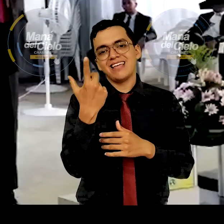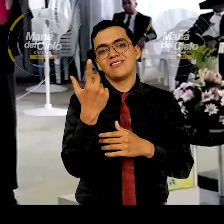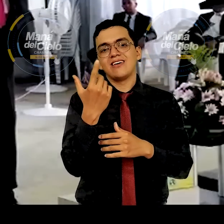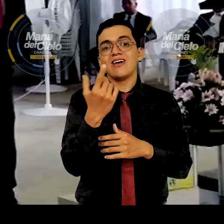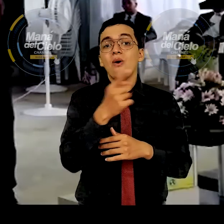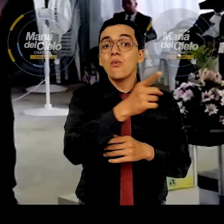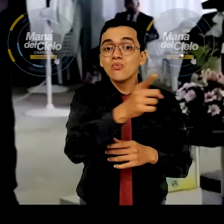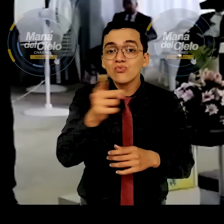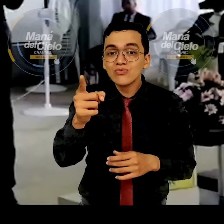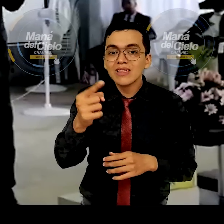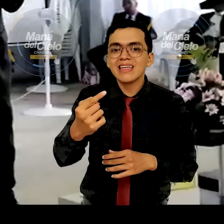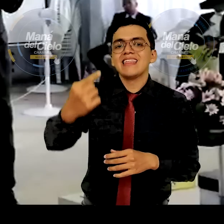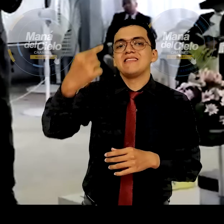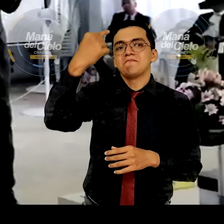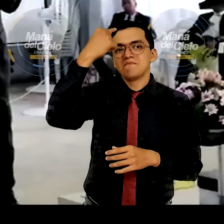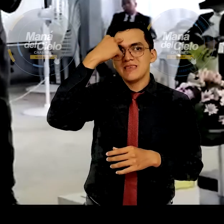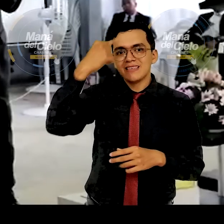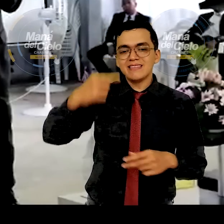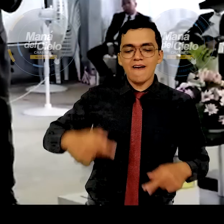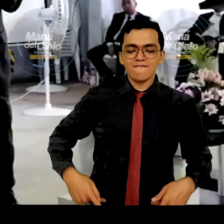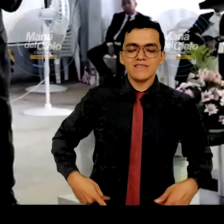¿Eso es verdad o es mentira?